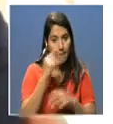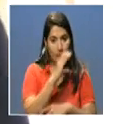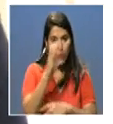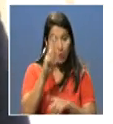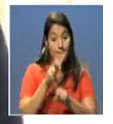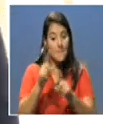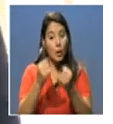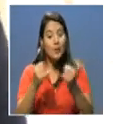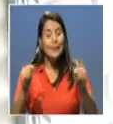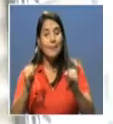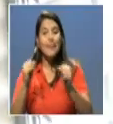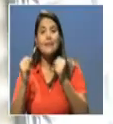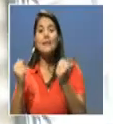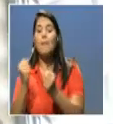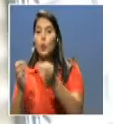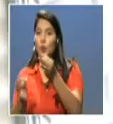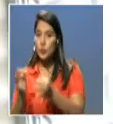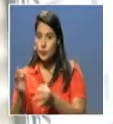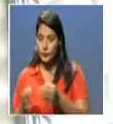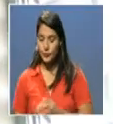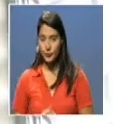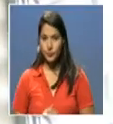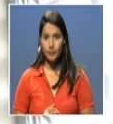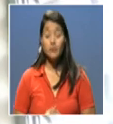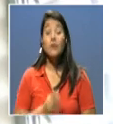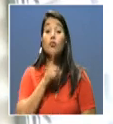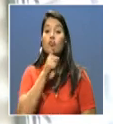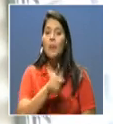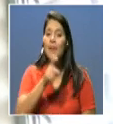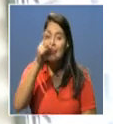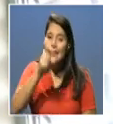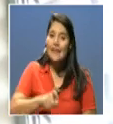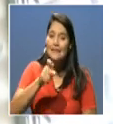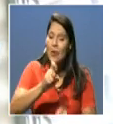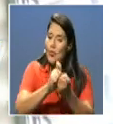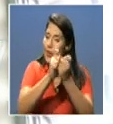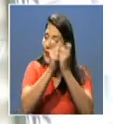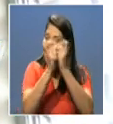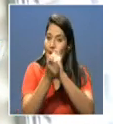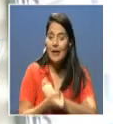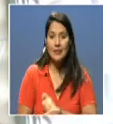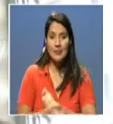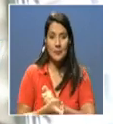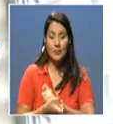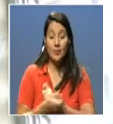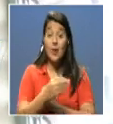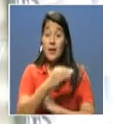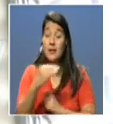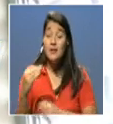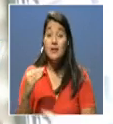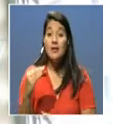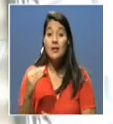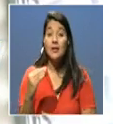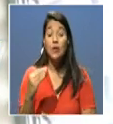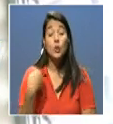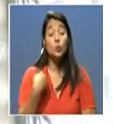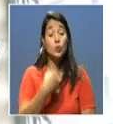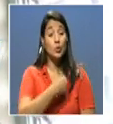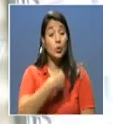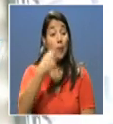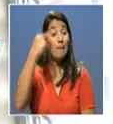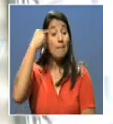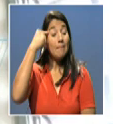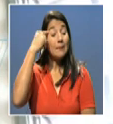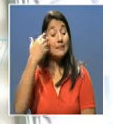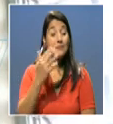con independencia de poderes. Se requiere realmente una reforma estructural y en alguna medida creemos que